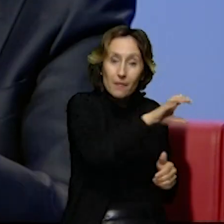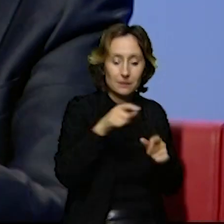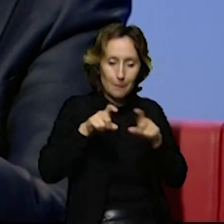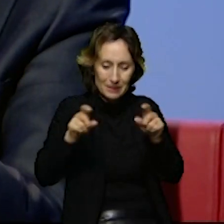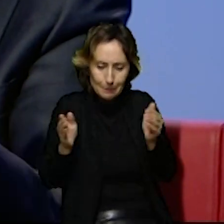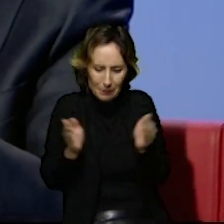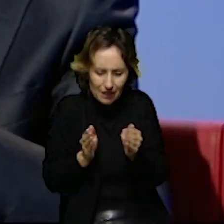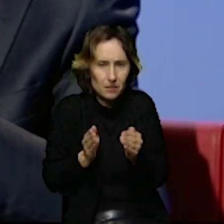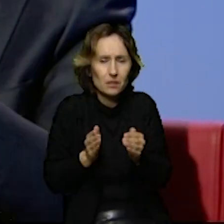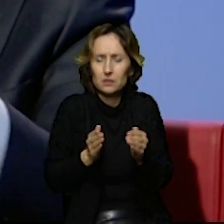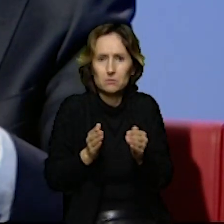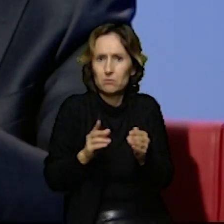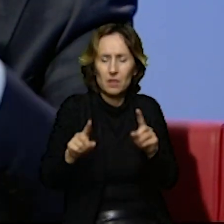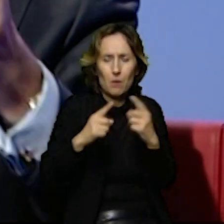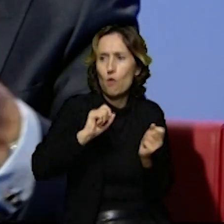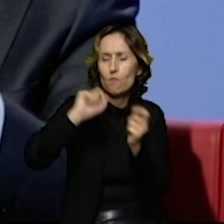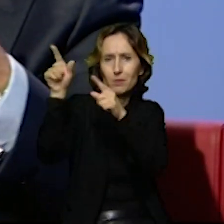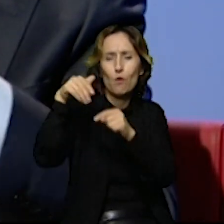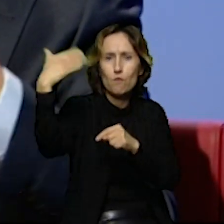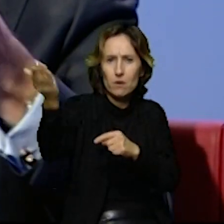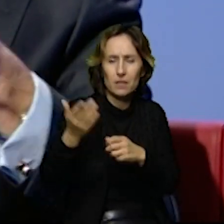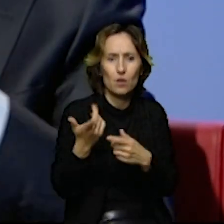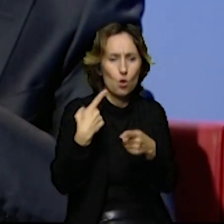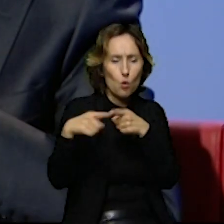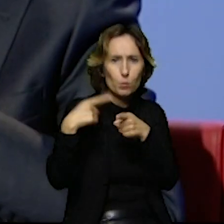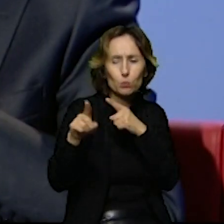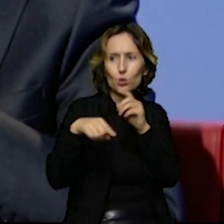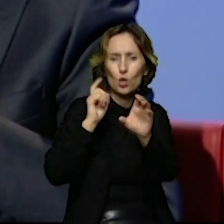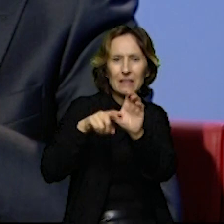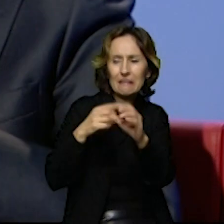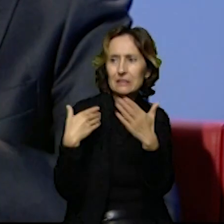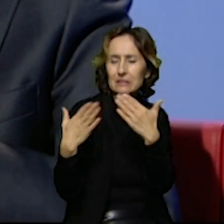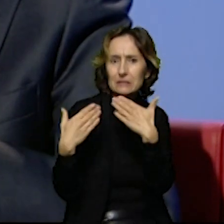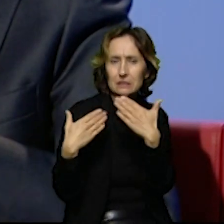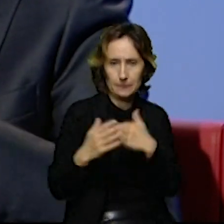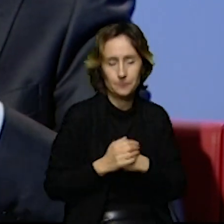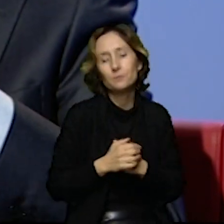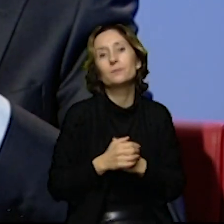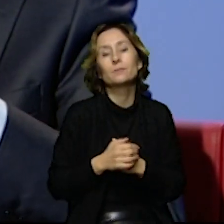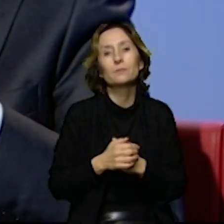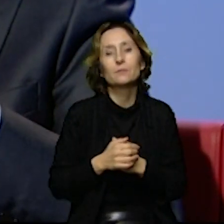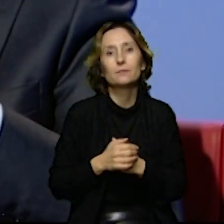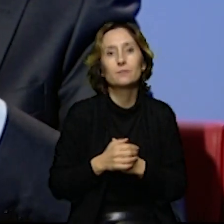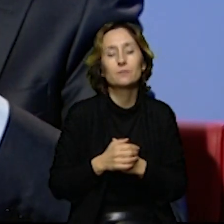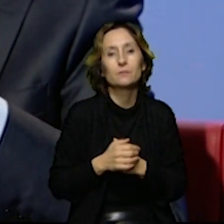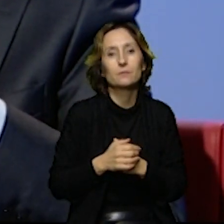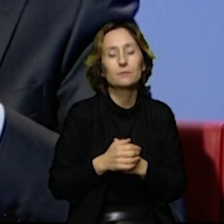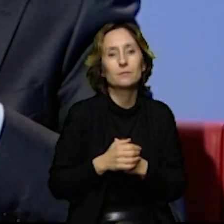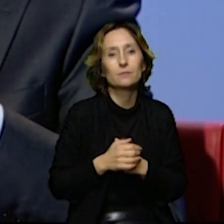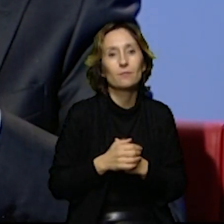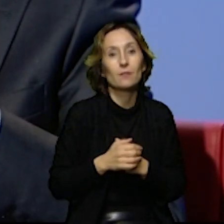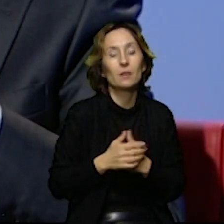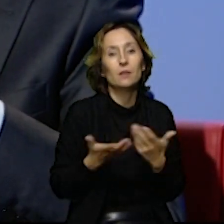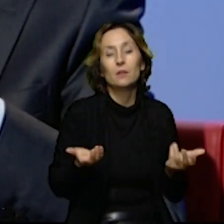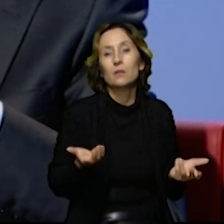Luego, es necesario salir fuera a vender el producto, hasta hablar con los clientes. Por tanto, la posibilidad de tener